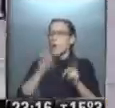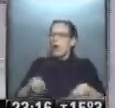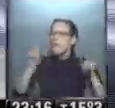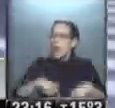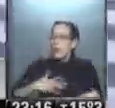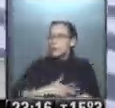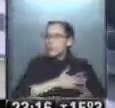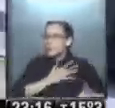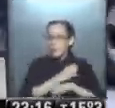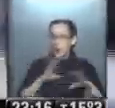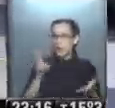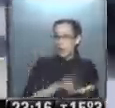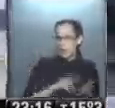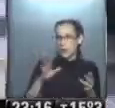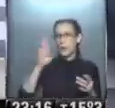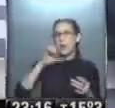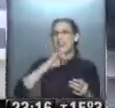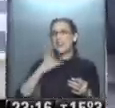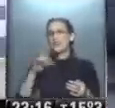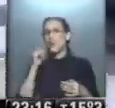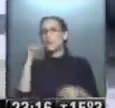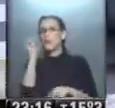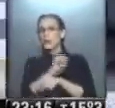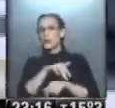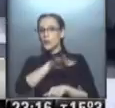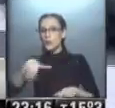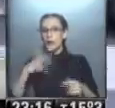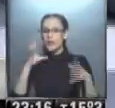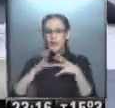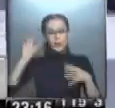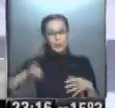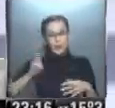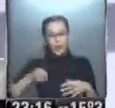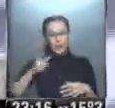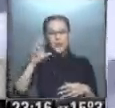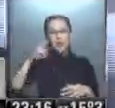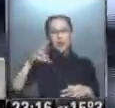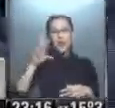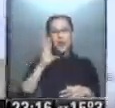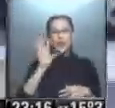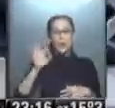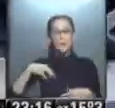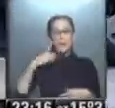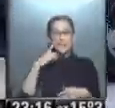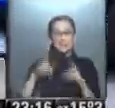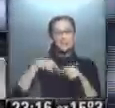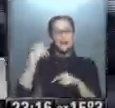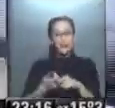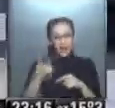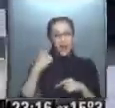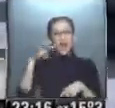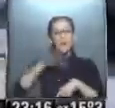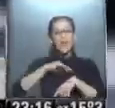intermitentemente. Benítez quedó detenido en la Alcaldía de Tribunales de Comodoro Py hasta que mañana sea revisado por el cuerpo